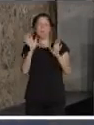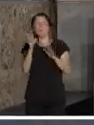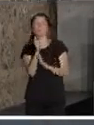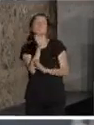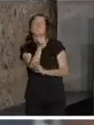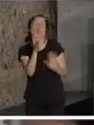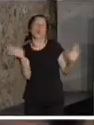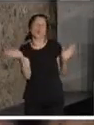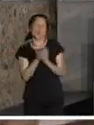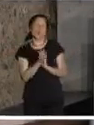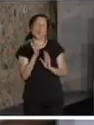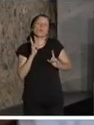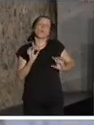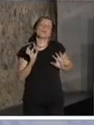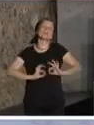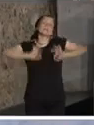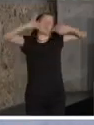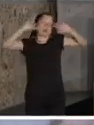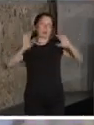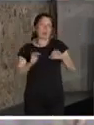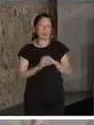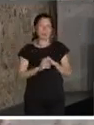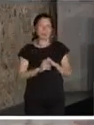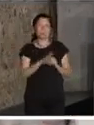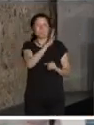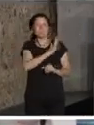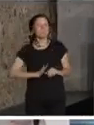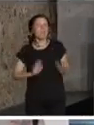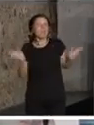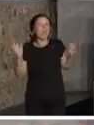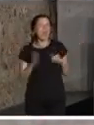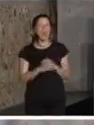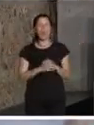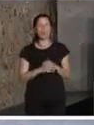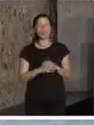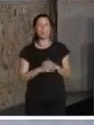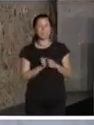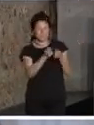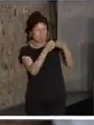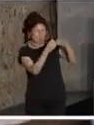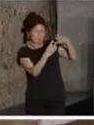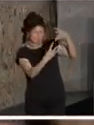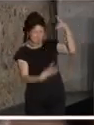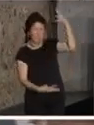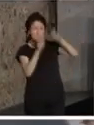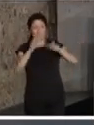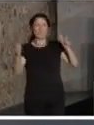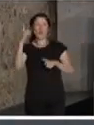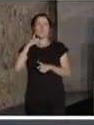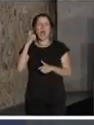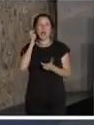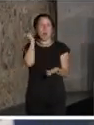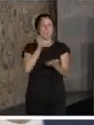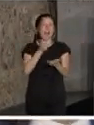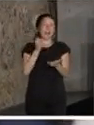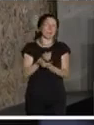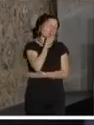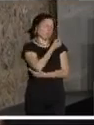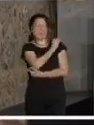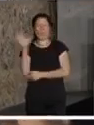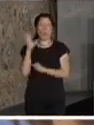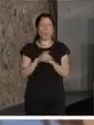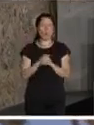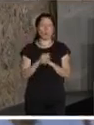poco solo excepcionalmente y mientras tanto se conoce la lista de los banqueros mejor pagados de Europa y resulta